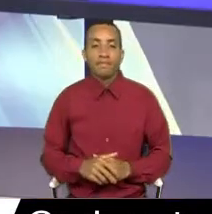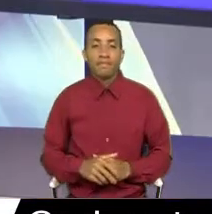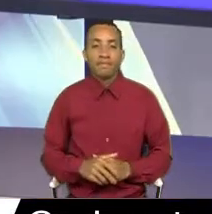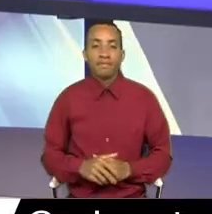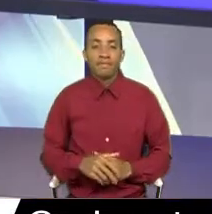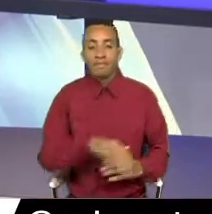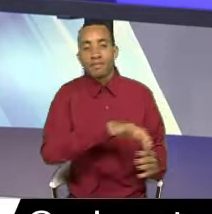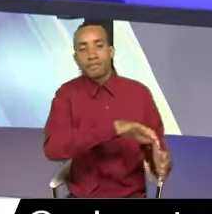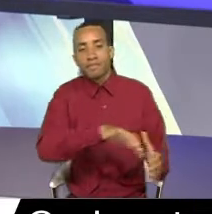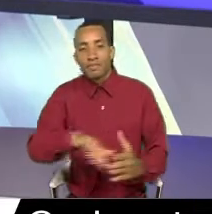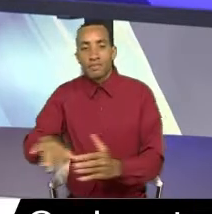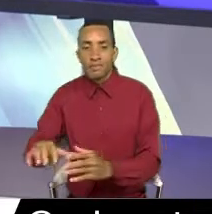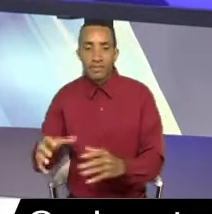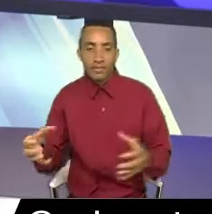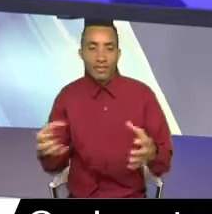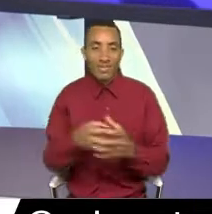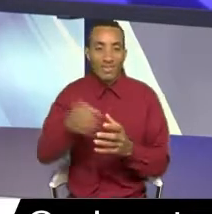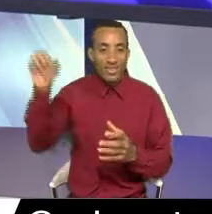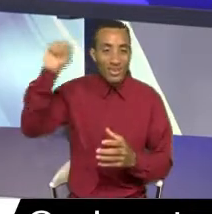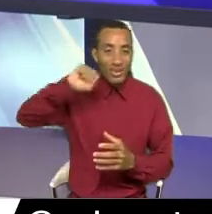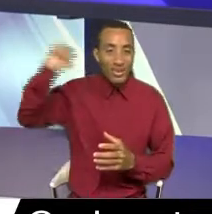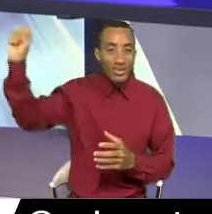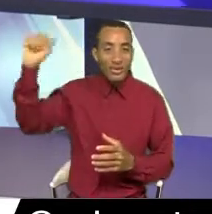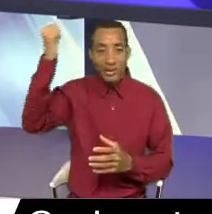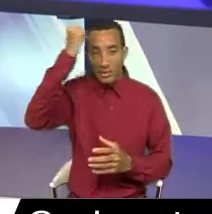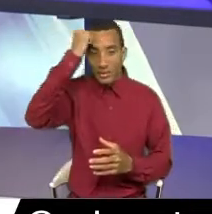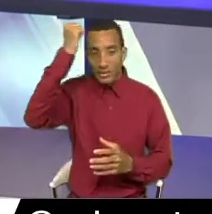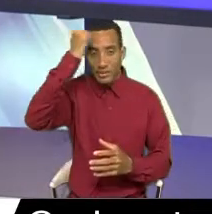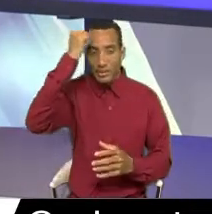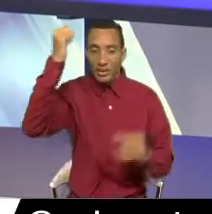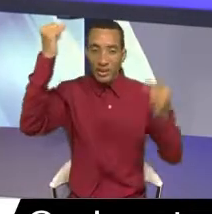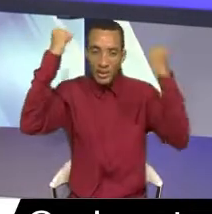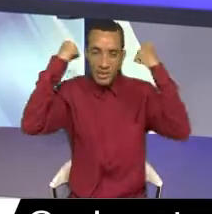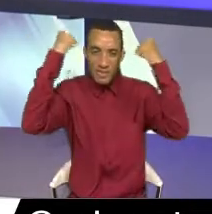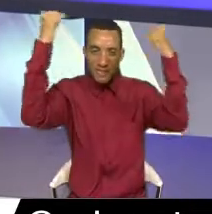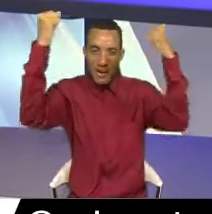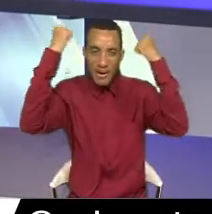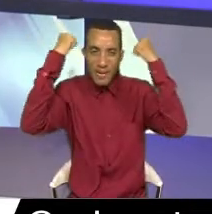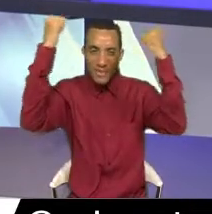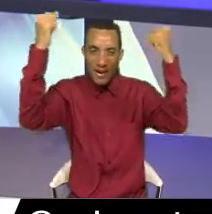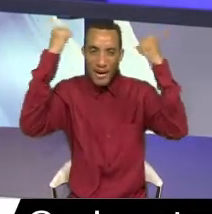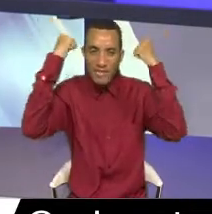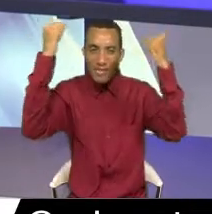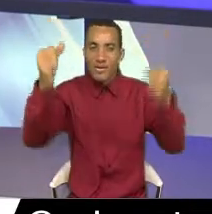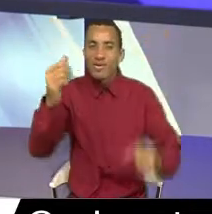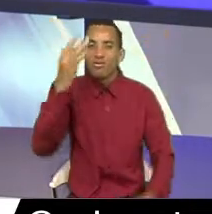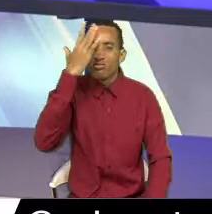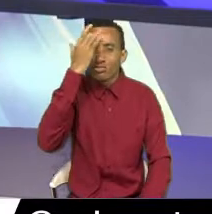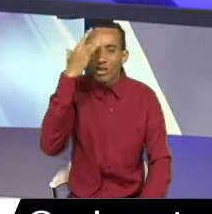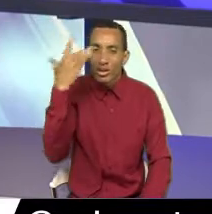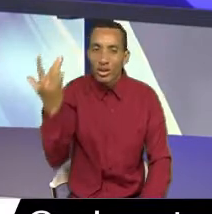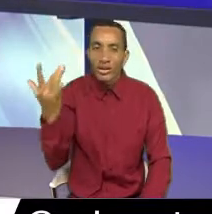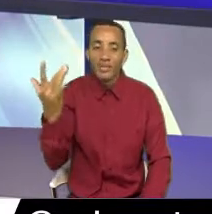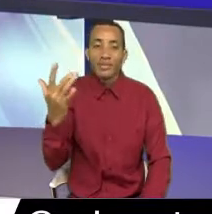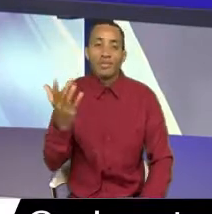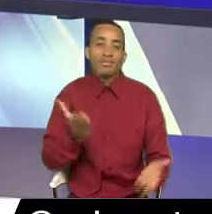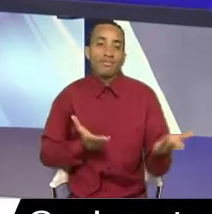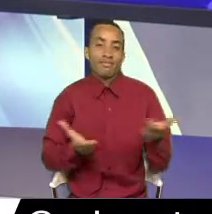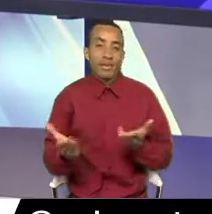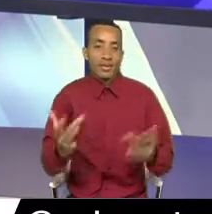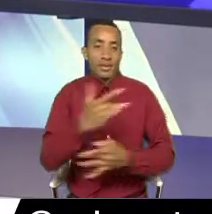Sindicato de docentes de Barranca Bermeja protesta porque según ellos no cuentan con garantías en el servicio de